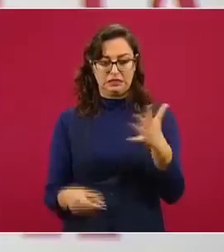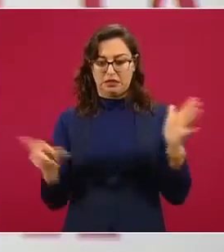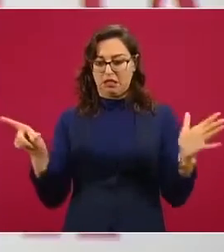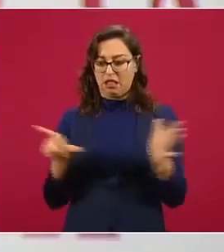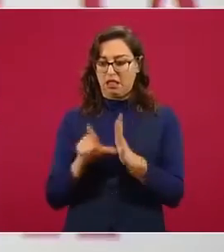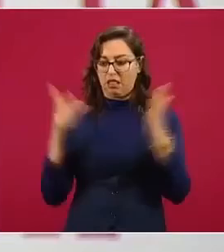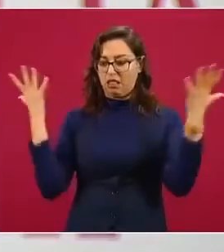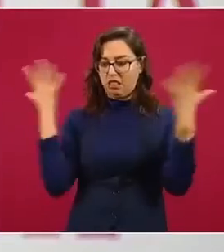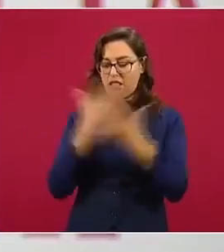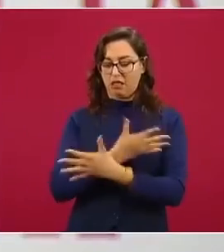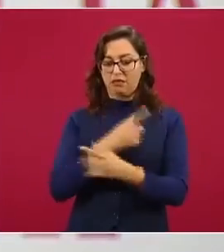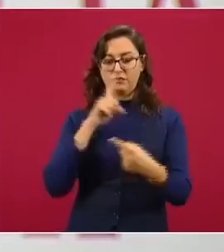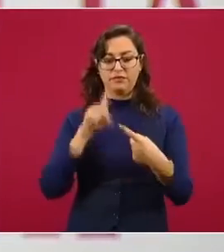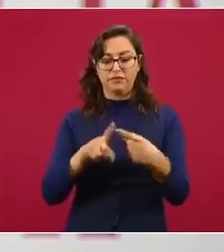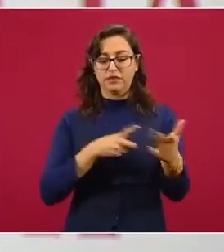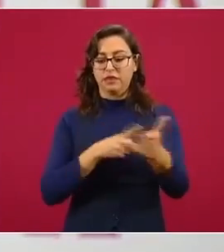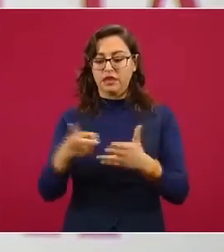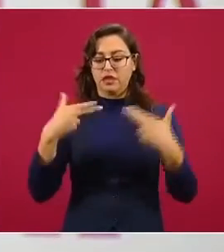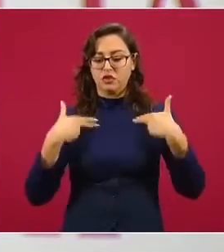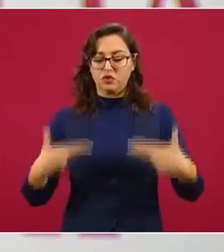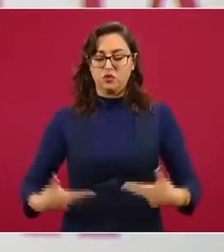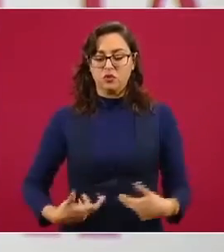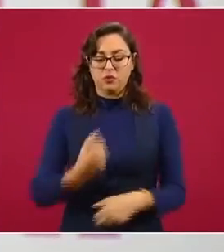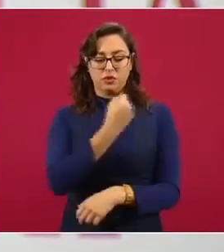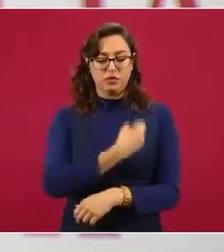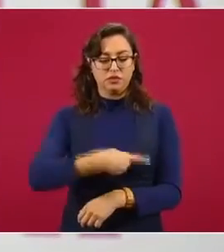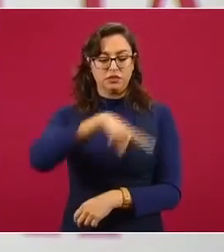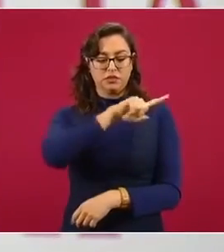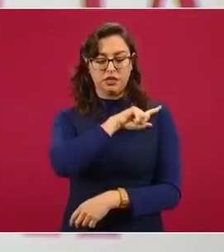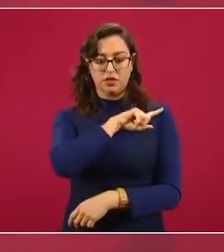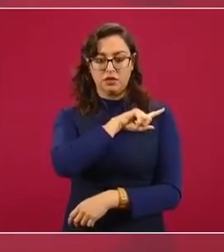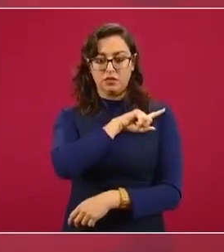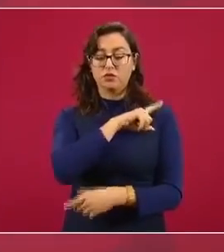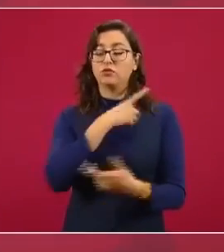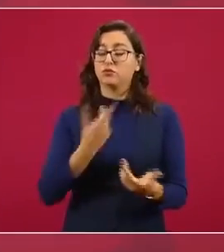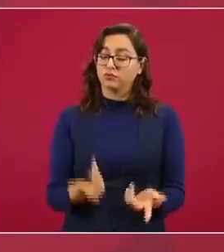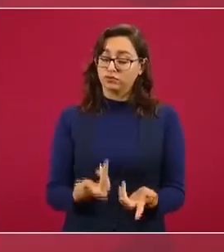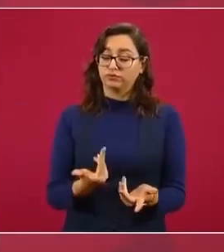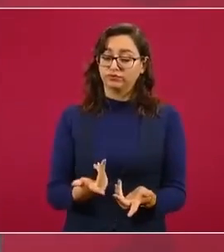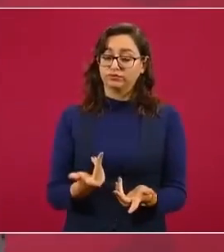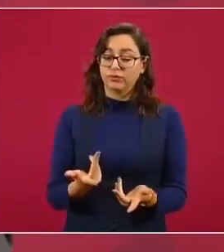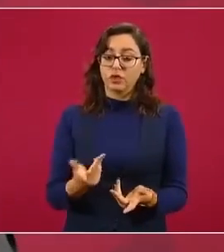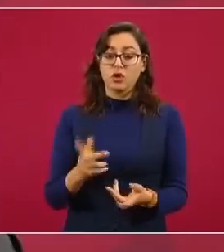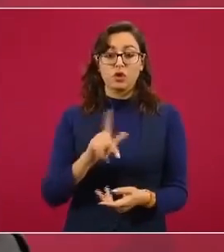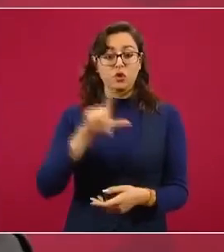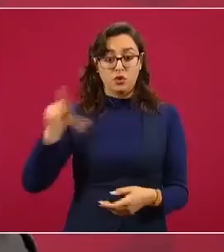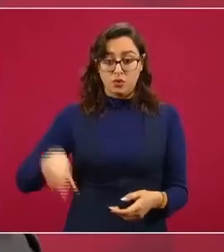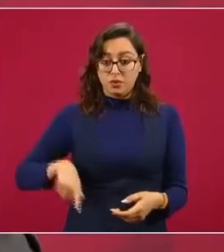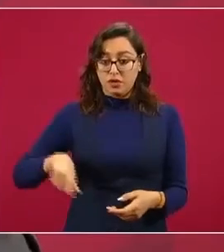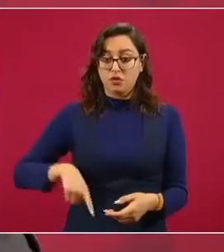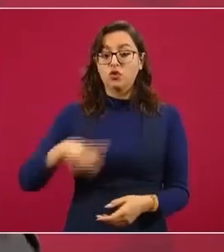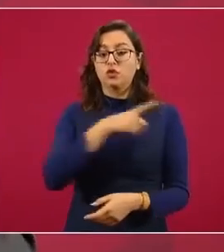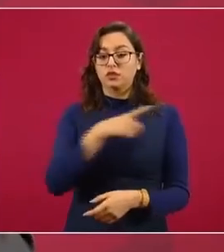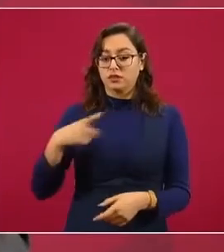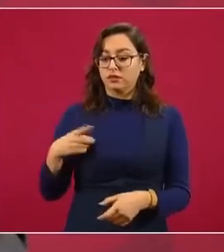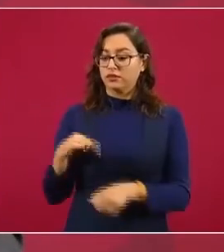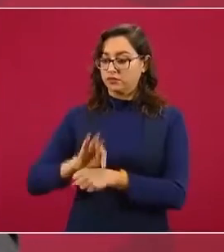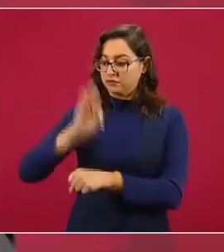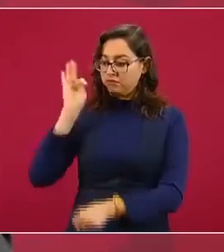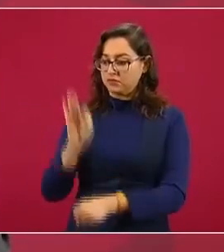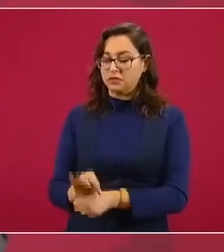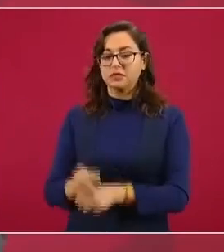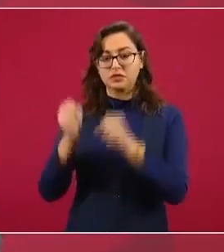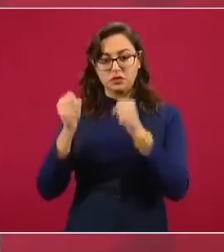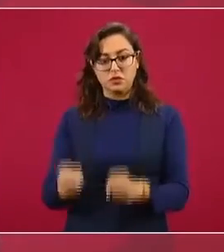la primera, fundamental, que el Estado tiene que garantizar ese derecho humano y sin afán de lucro. La segunda